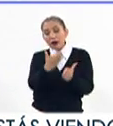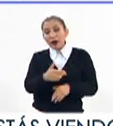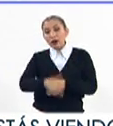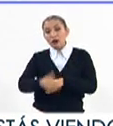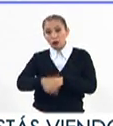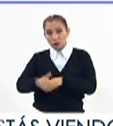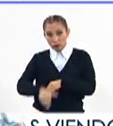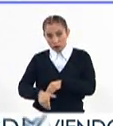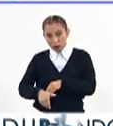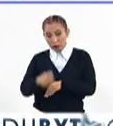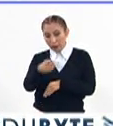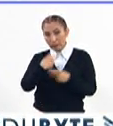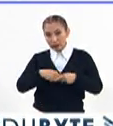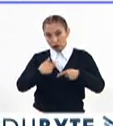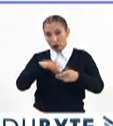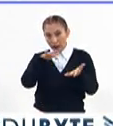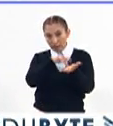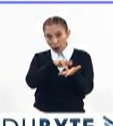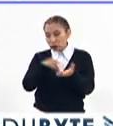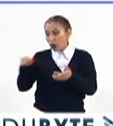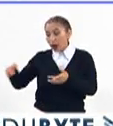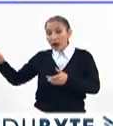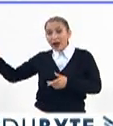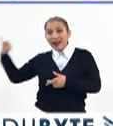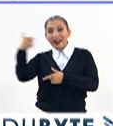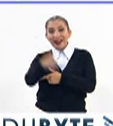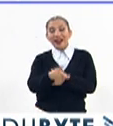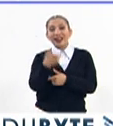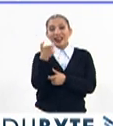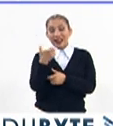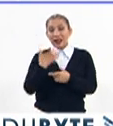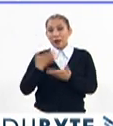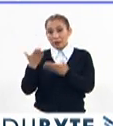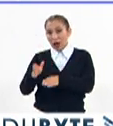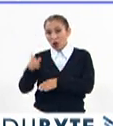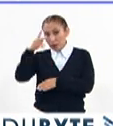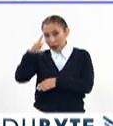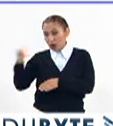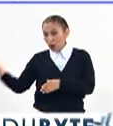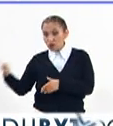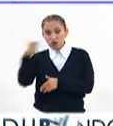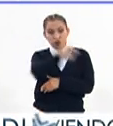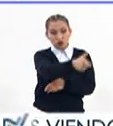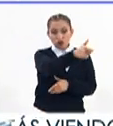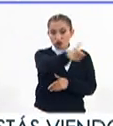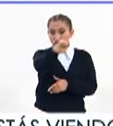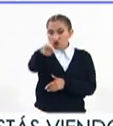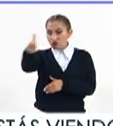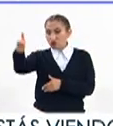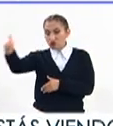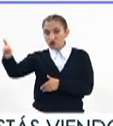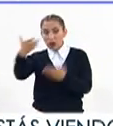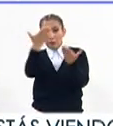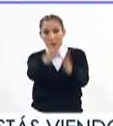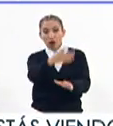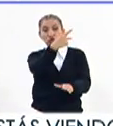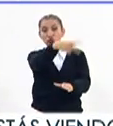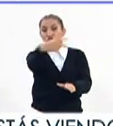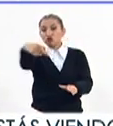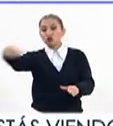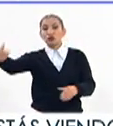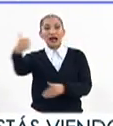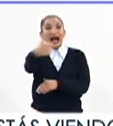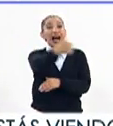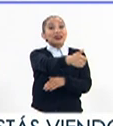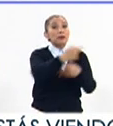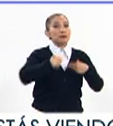bancarias de los beneficiarios desde la cuenta que la tesorería tiene en Banco de México a la cuenta